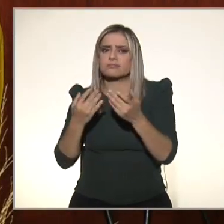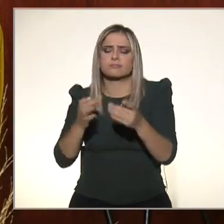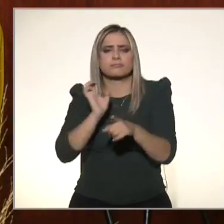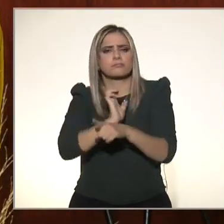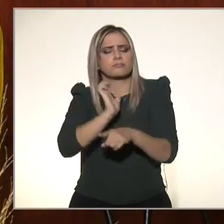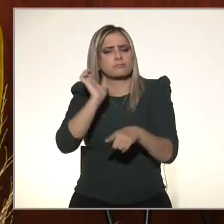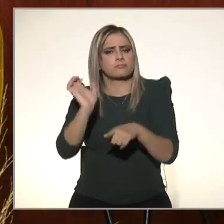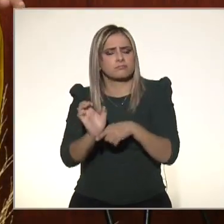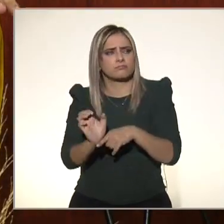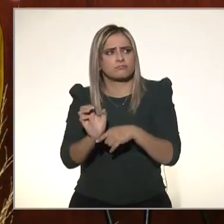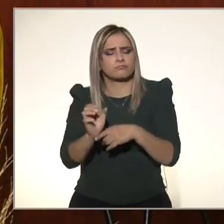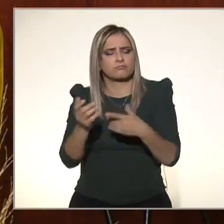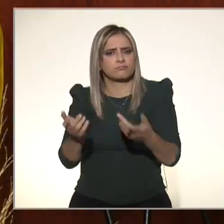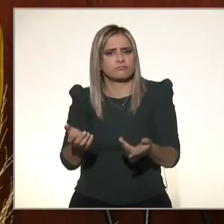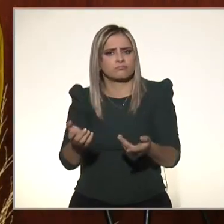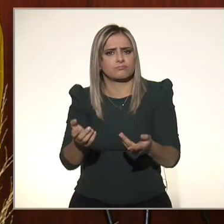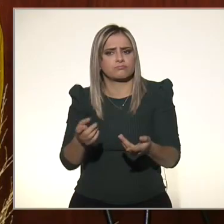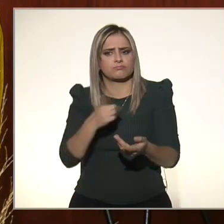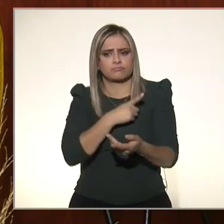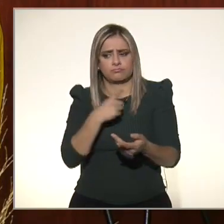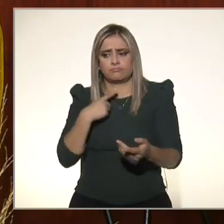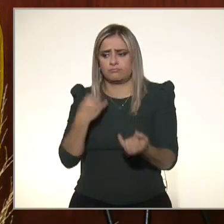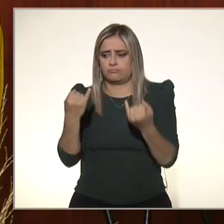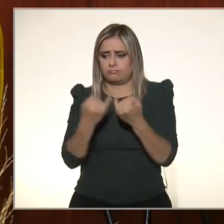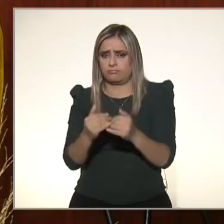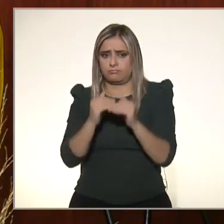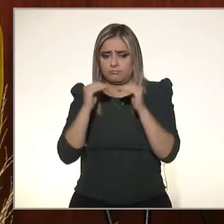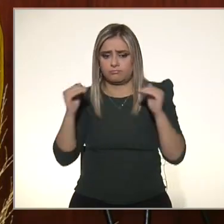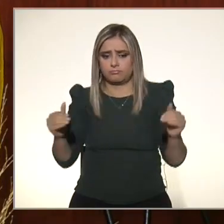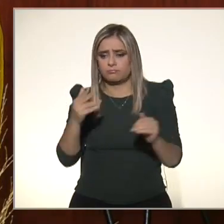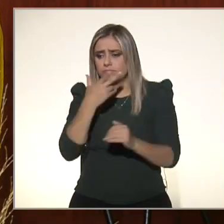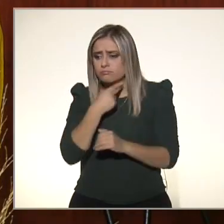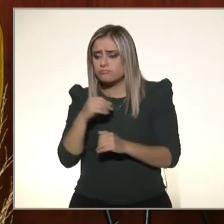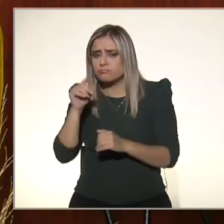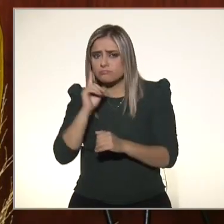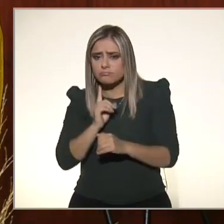Estamos hablando que somos equitativos aquí, ¿no? Entonces,